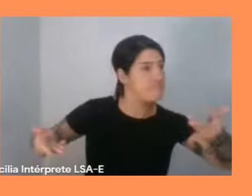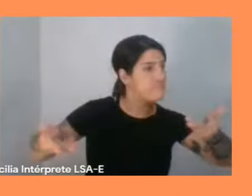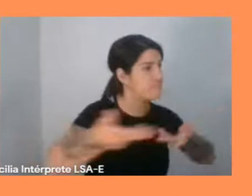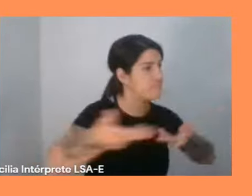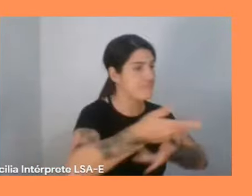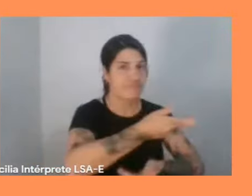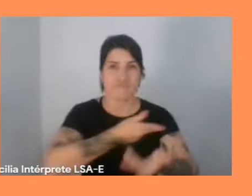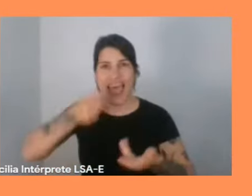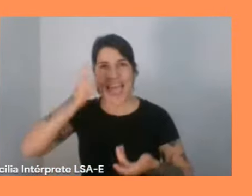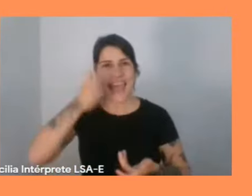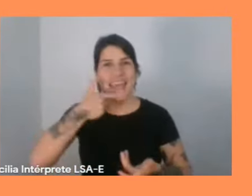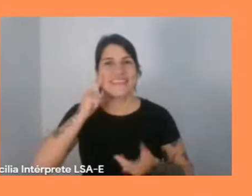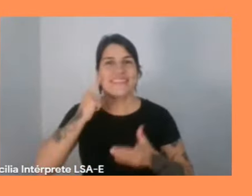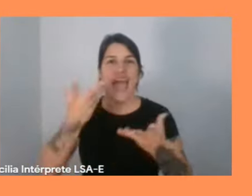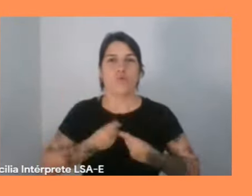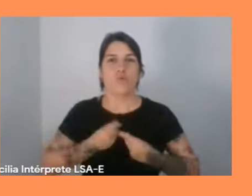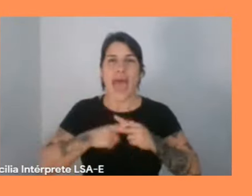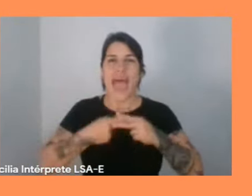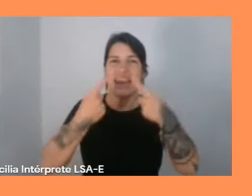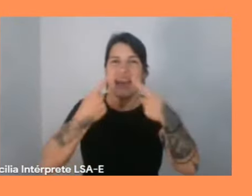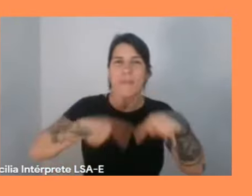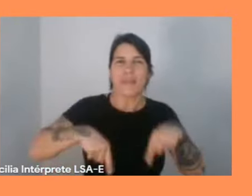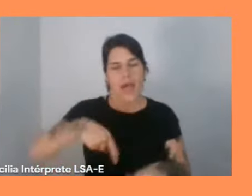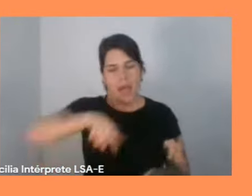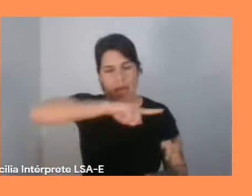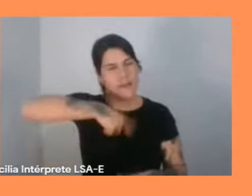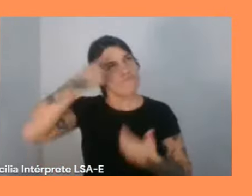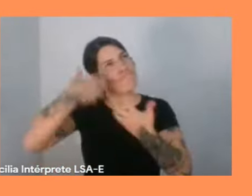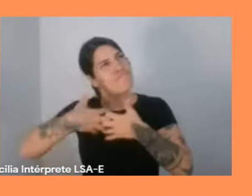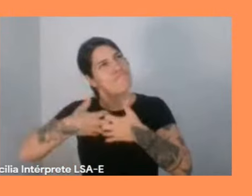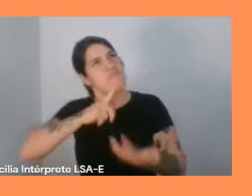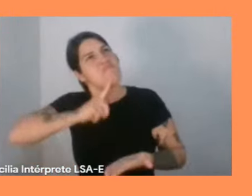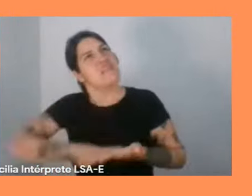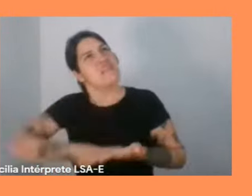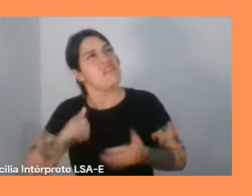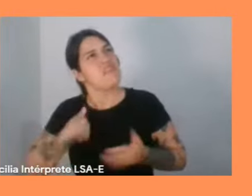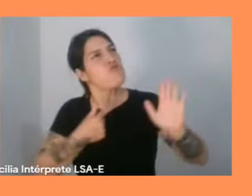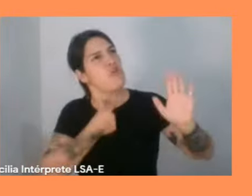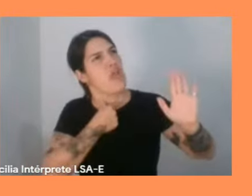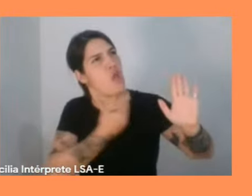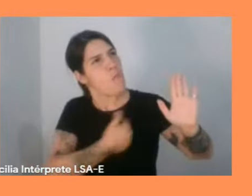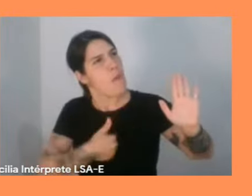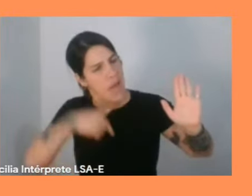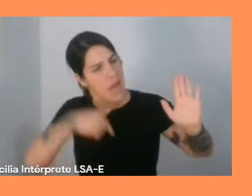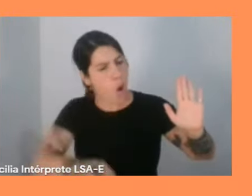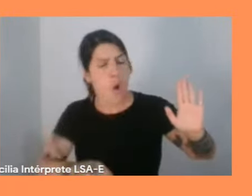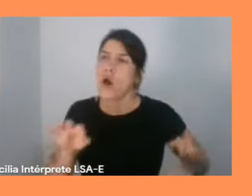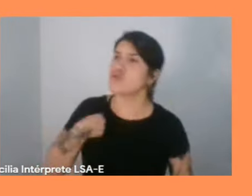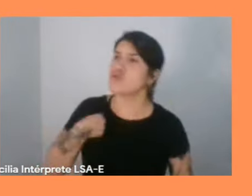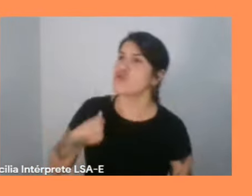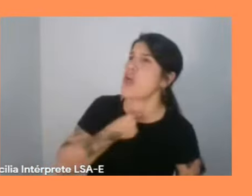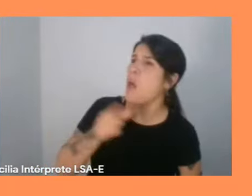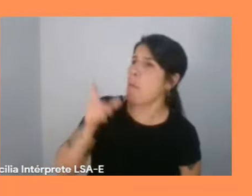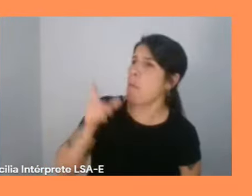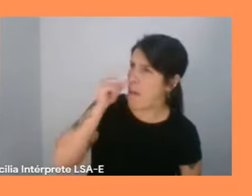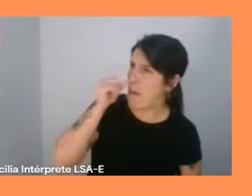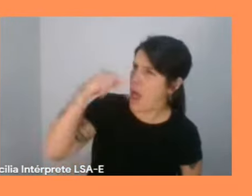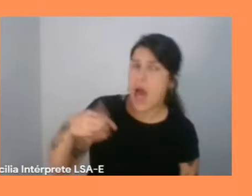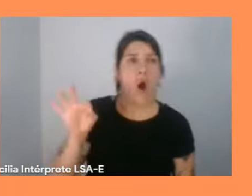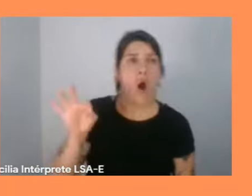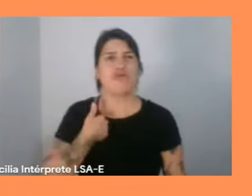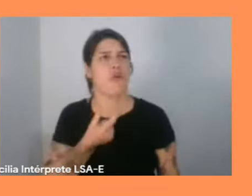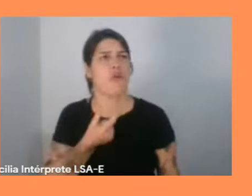maternar, paternar o decidir no hacerlo. Este trabajo profundo desde la ESI ha significado